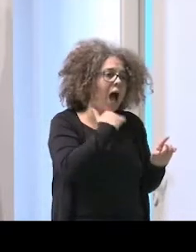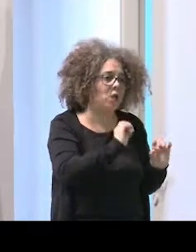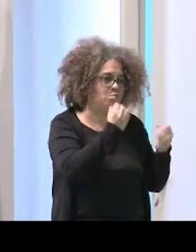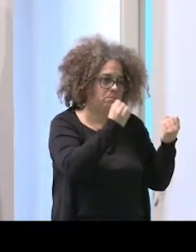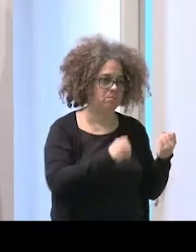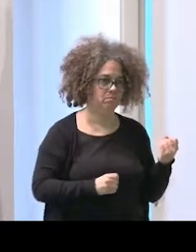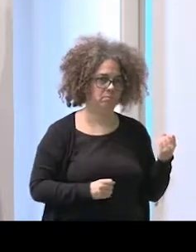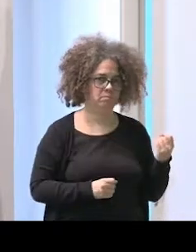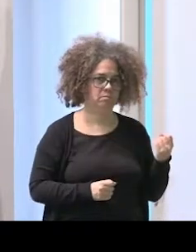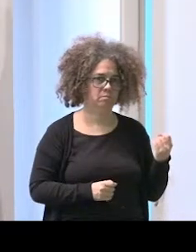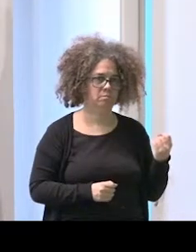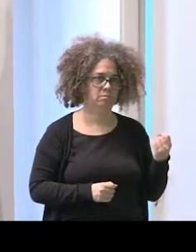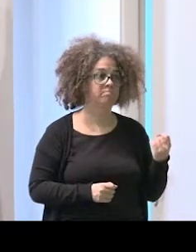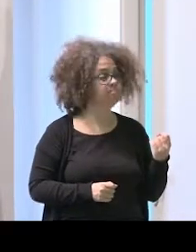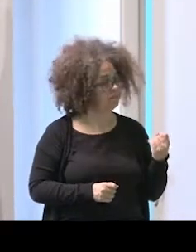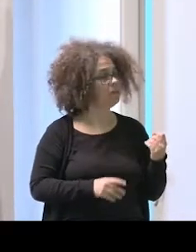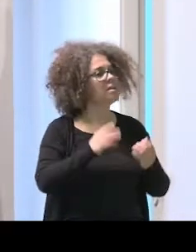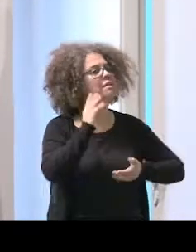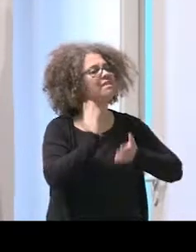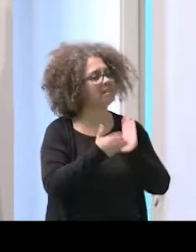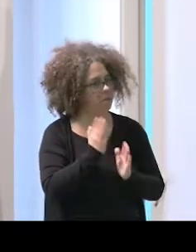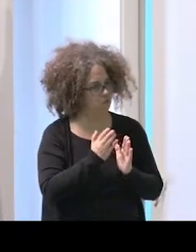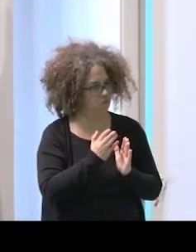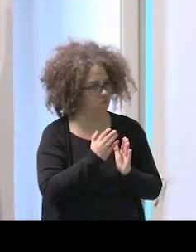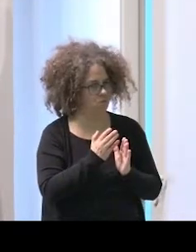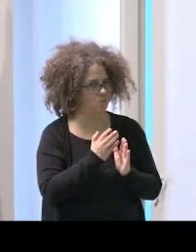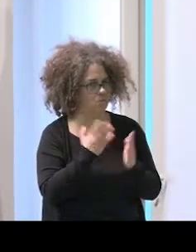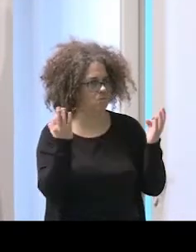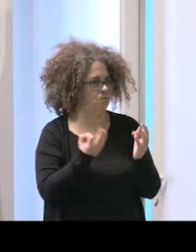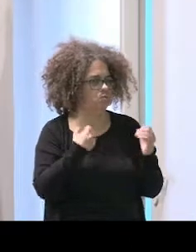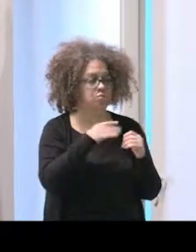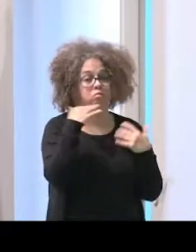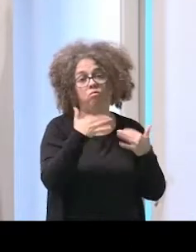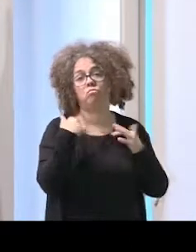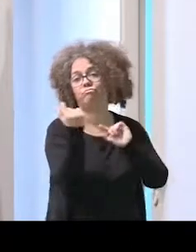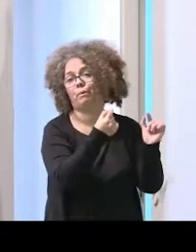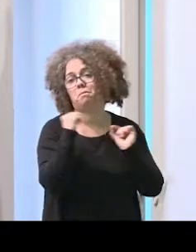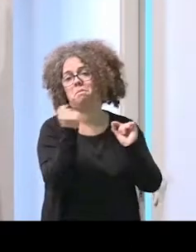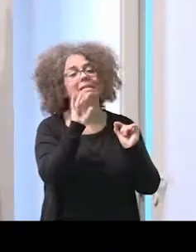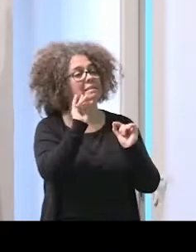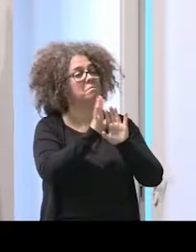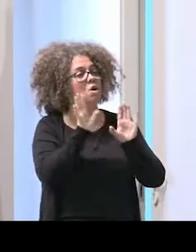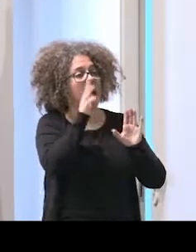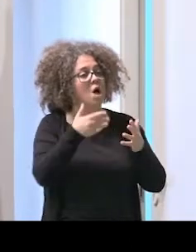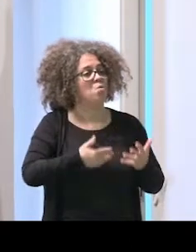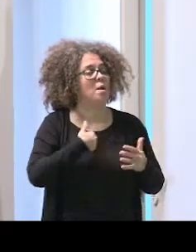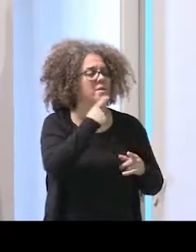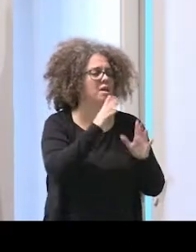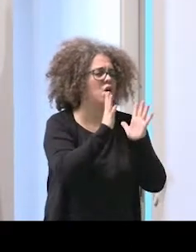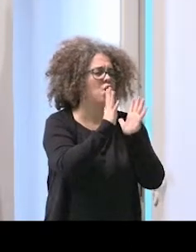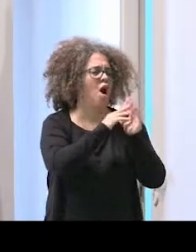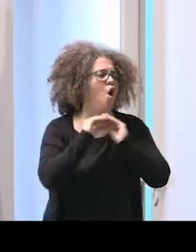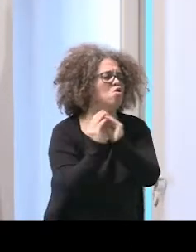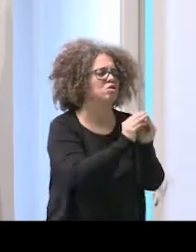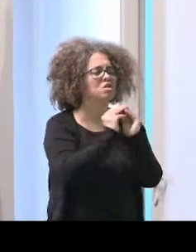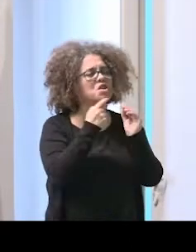poquito. Tratamiento, que es una cosa que seguro que hay mucha discusión. En este momento los consensos